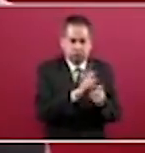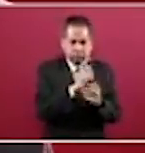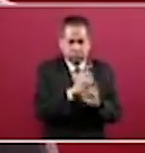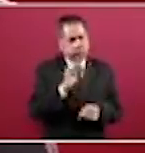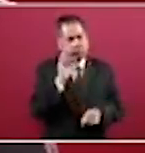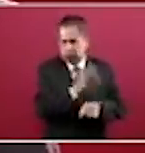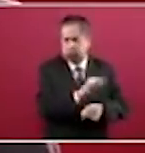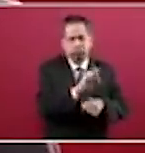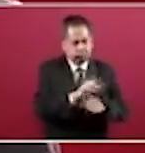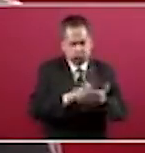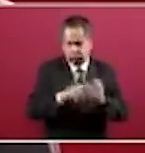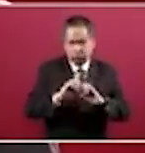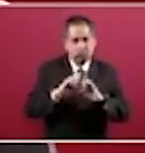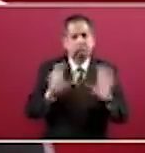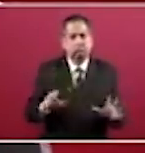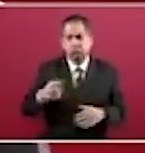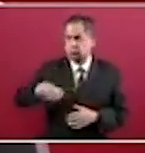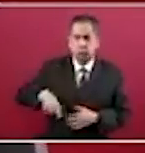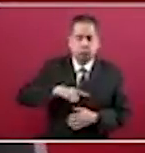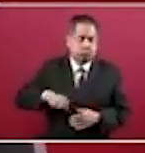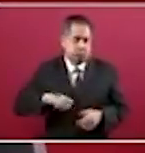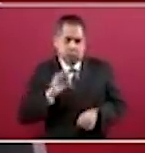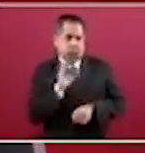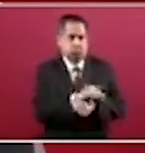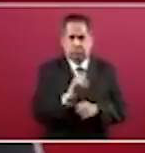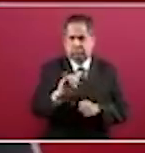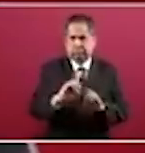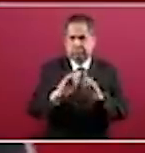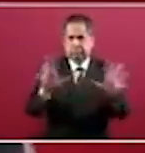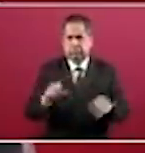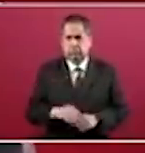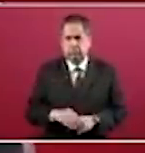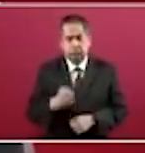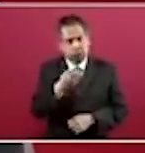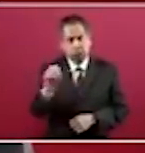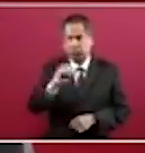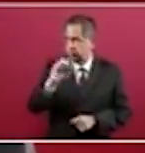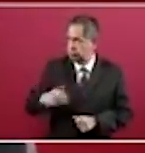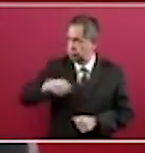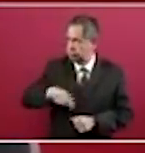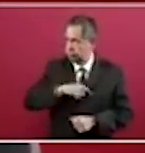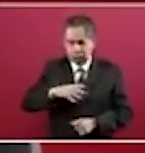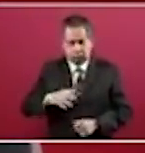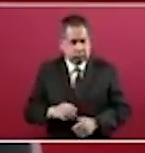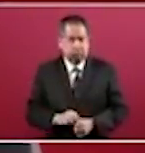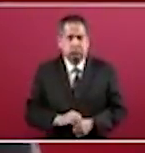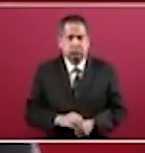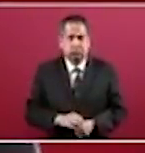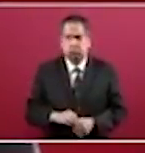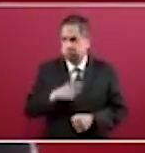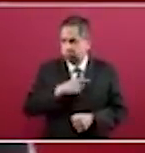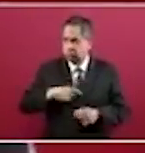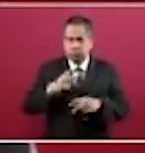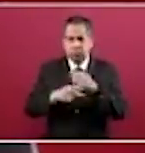la protección de nosotros. Es una obligación que tenemos,